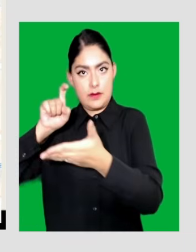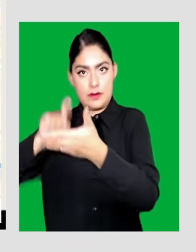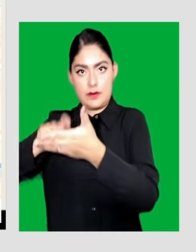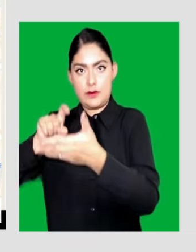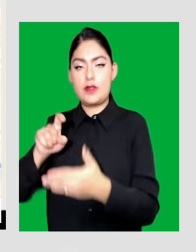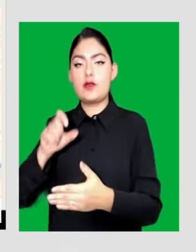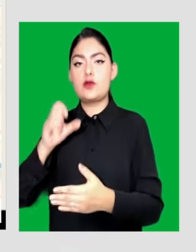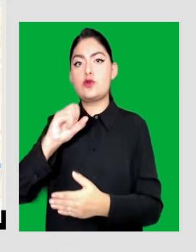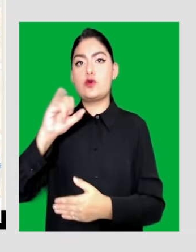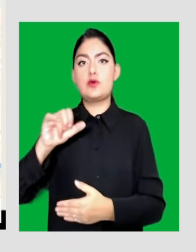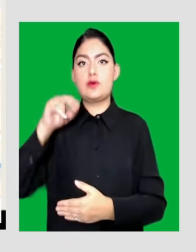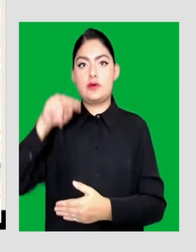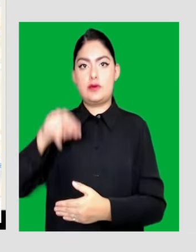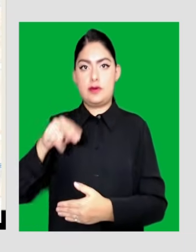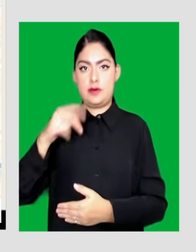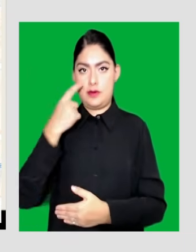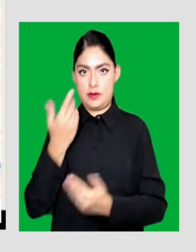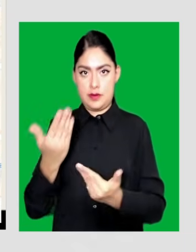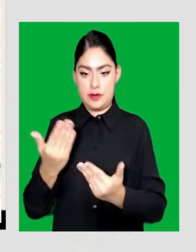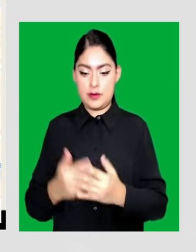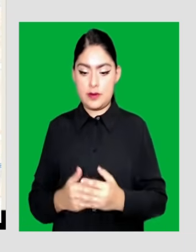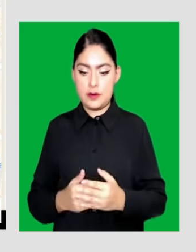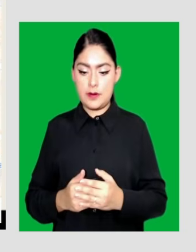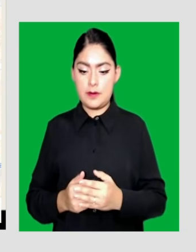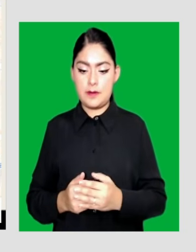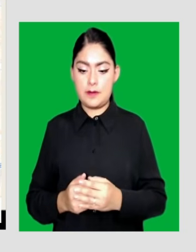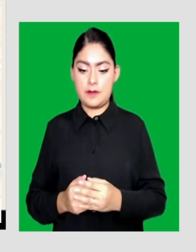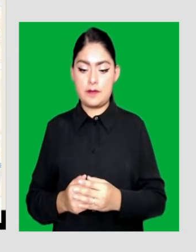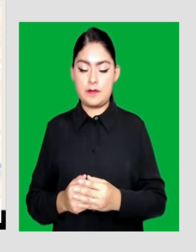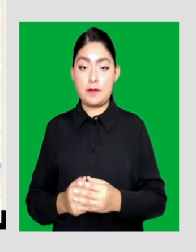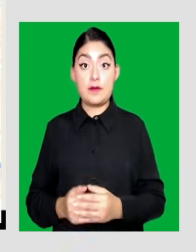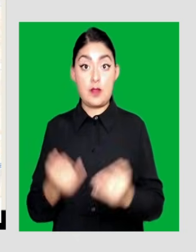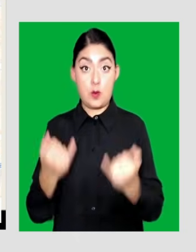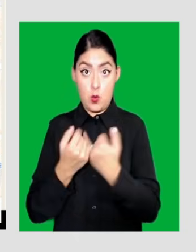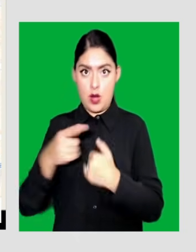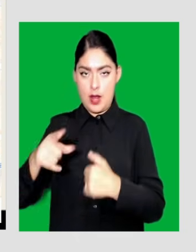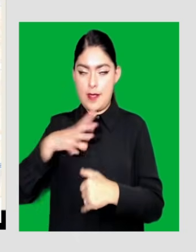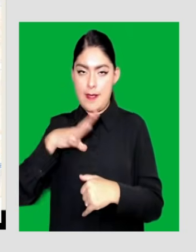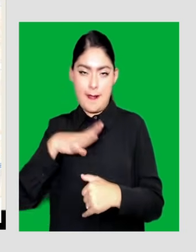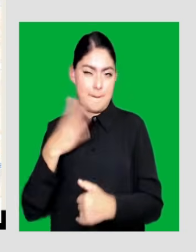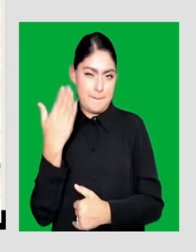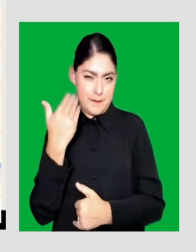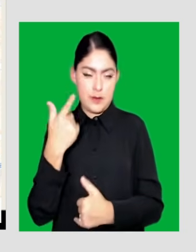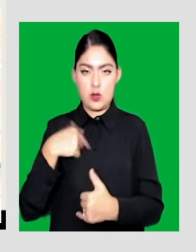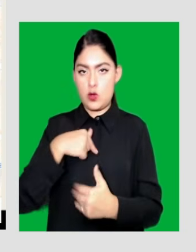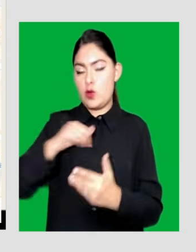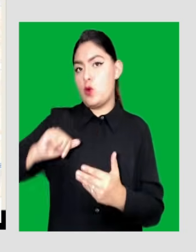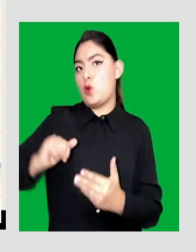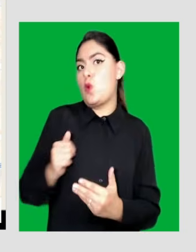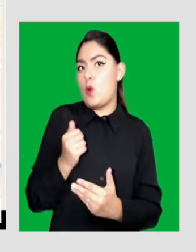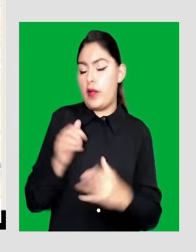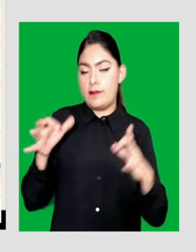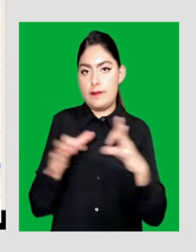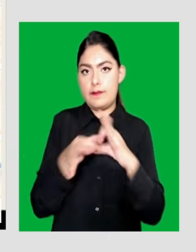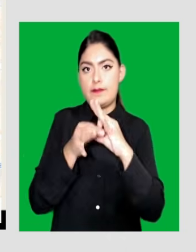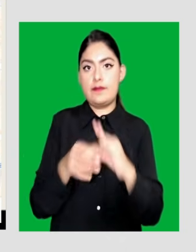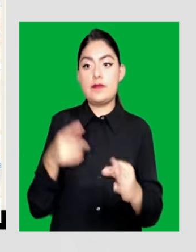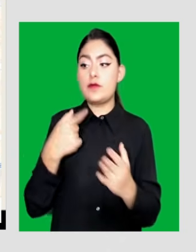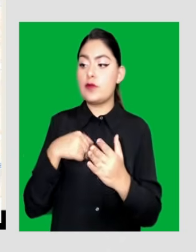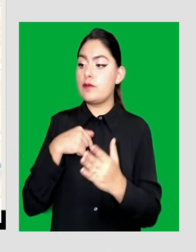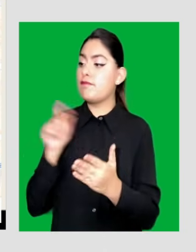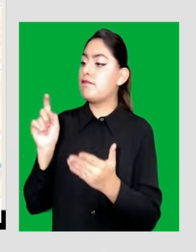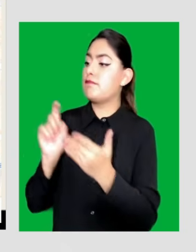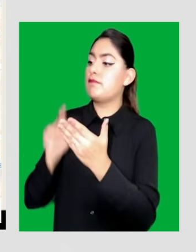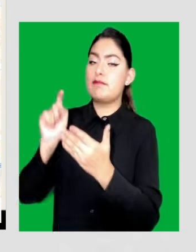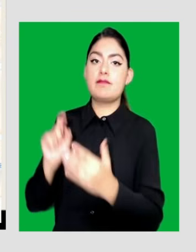que justamente nos aparece en la opción de Palacio de Bellas Artes, ejercicio 1. Vamos a seleccionarlo. Y